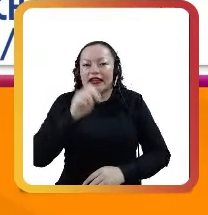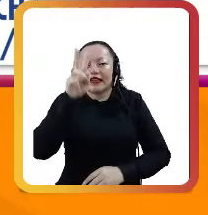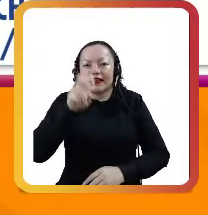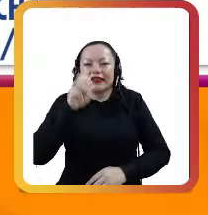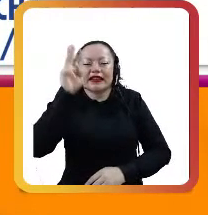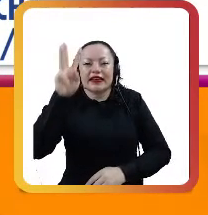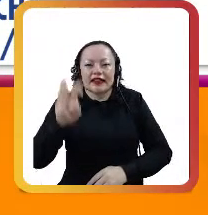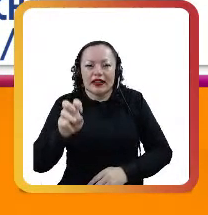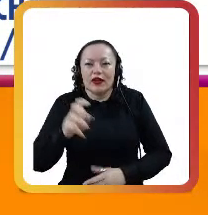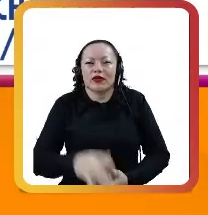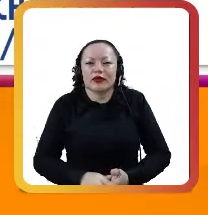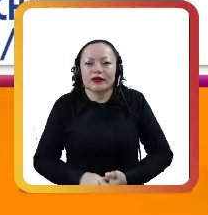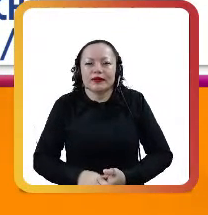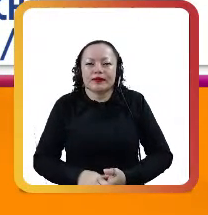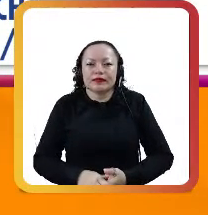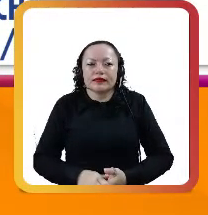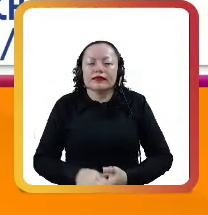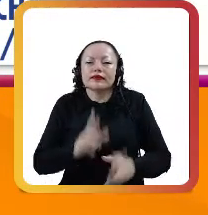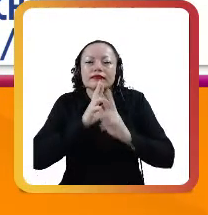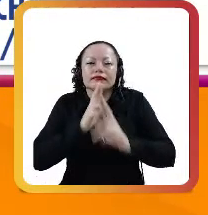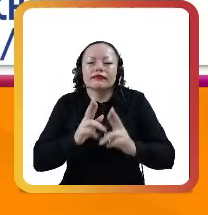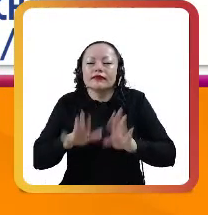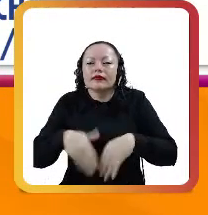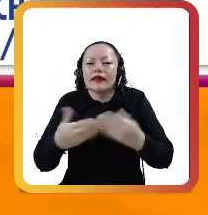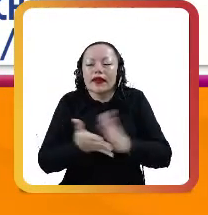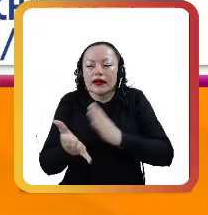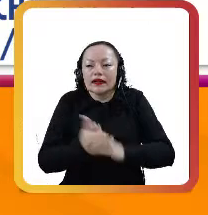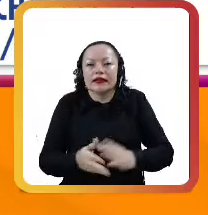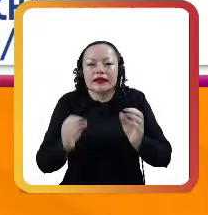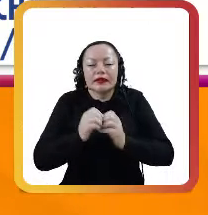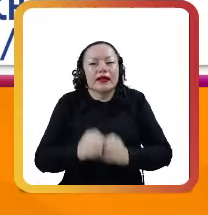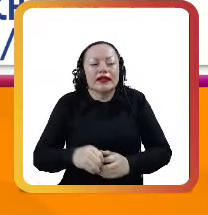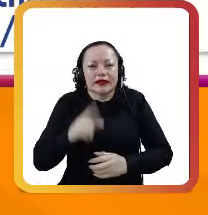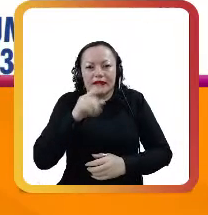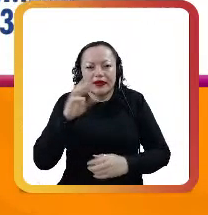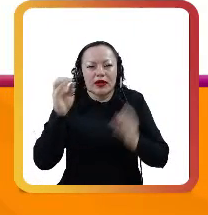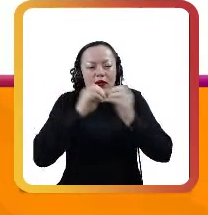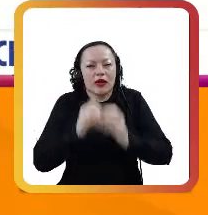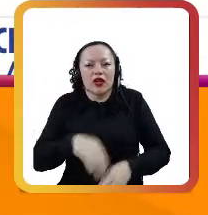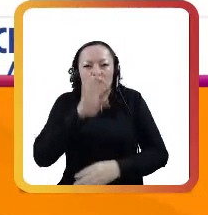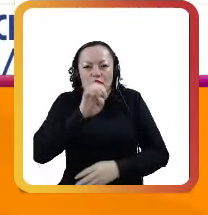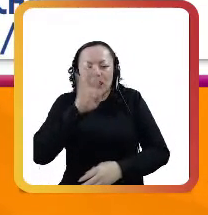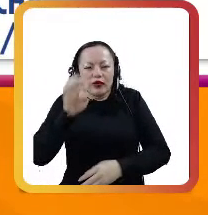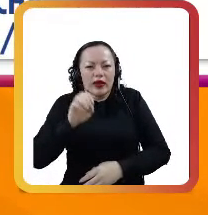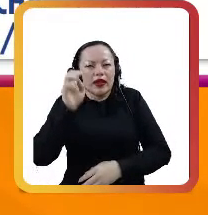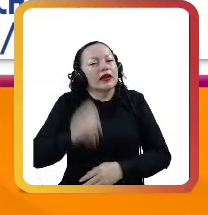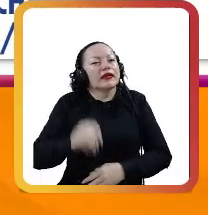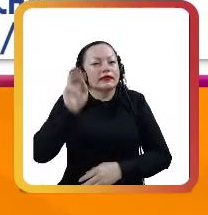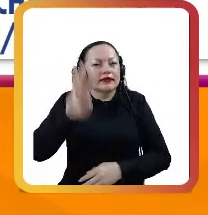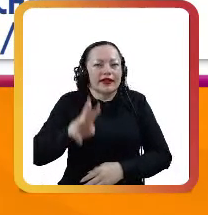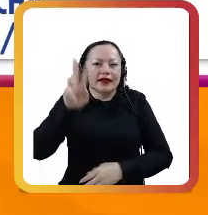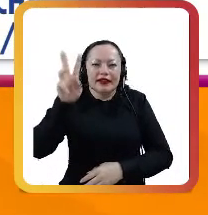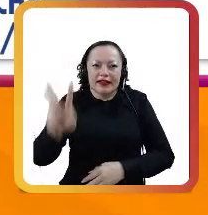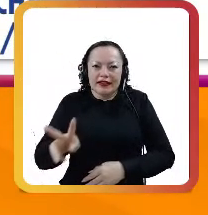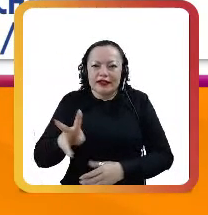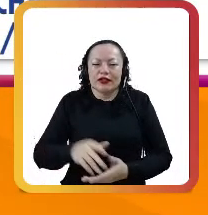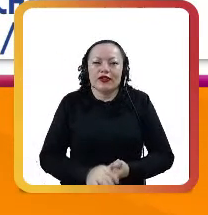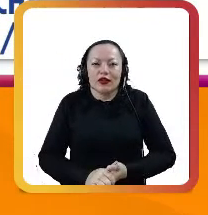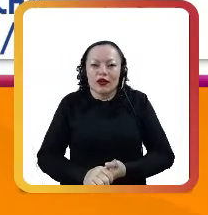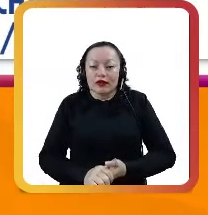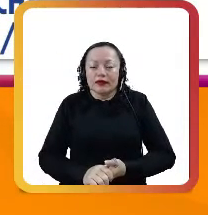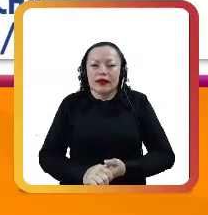30-78, 30-7-8 era el resultado. La Fantástica Noche 99-32,